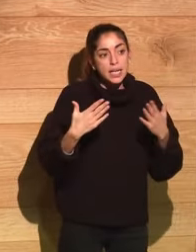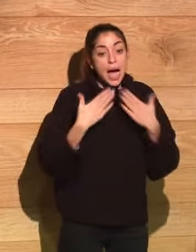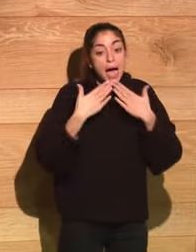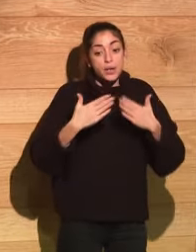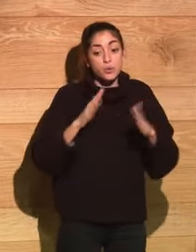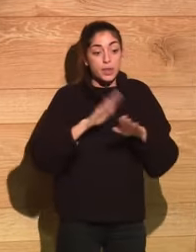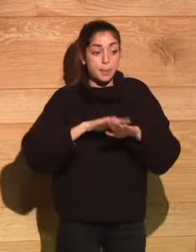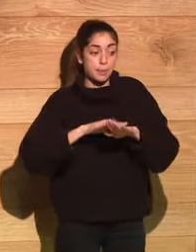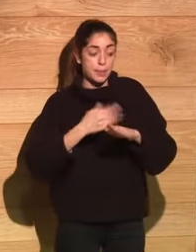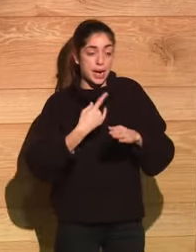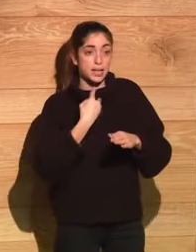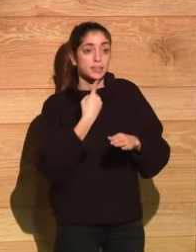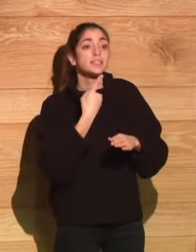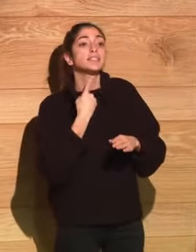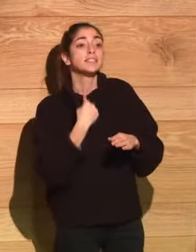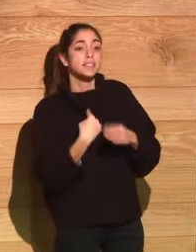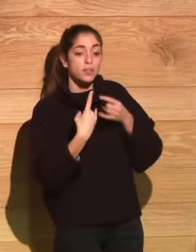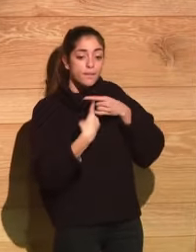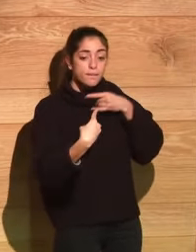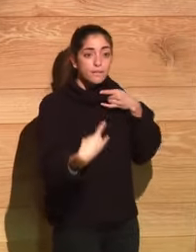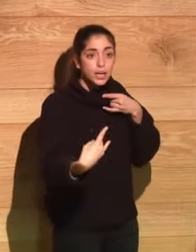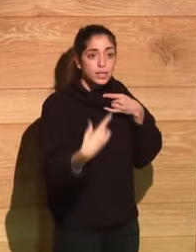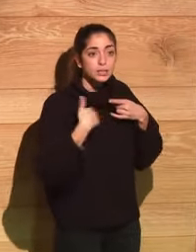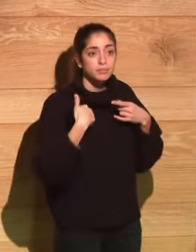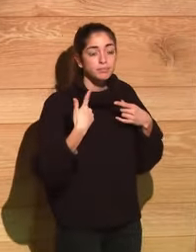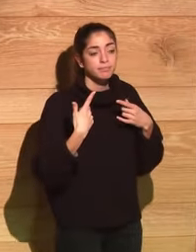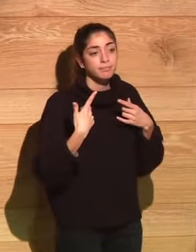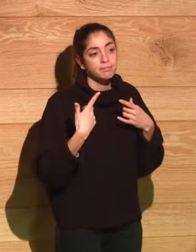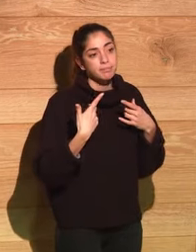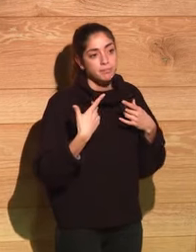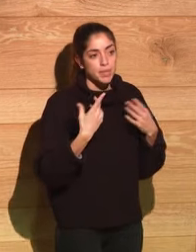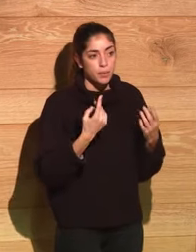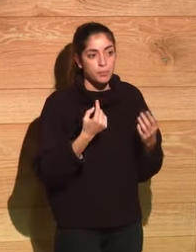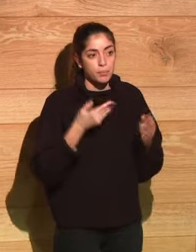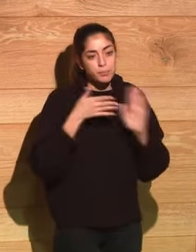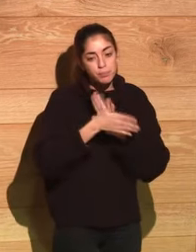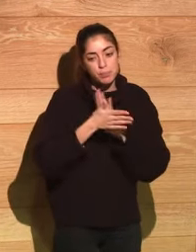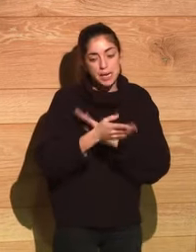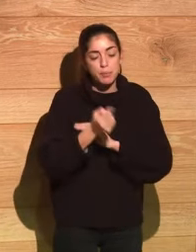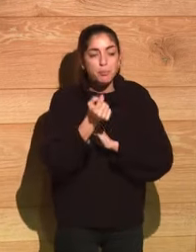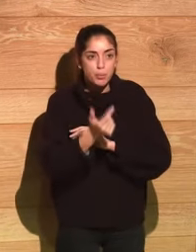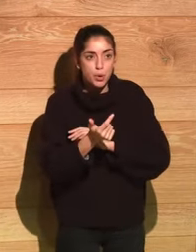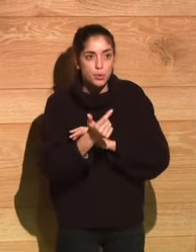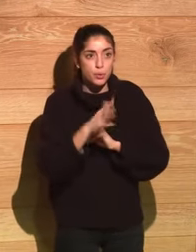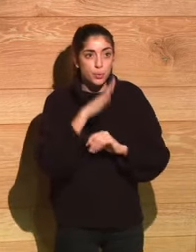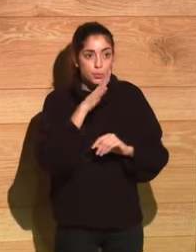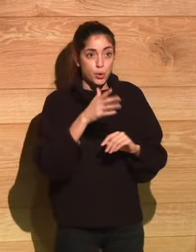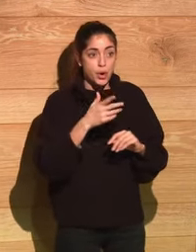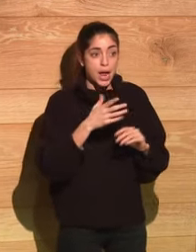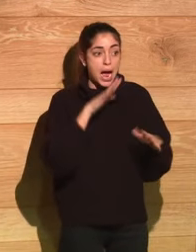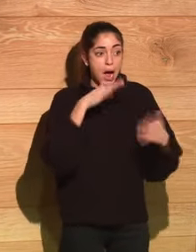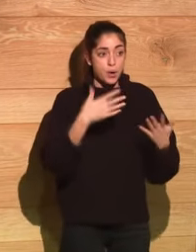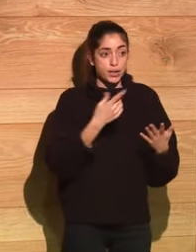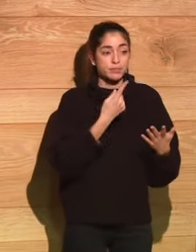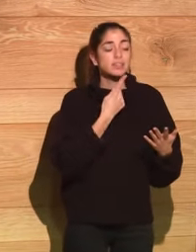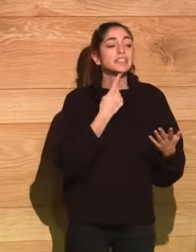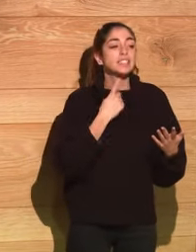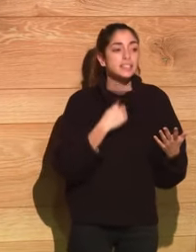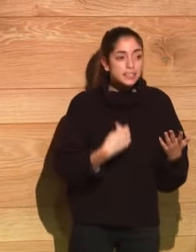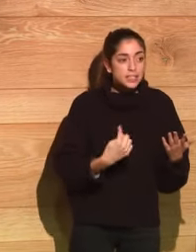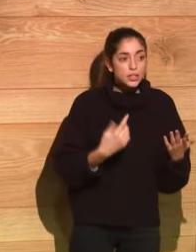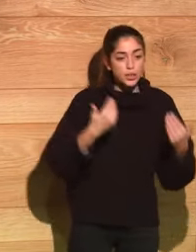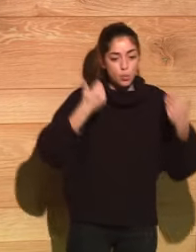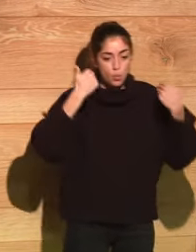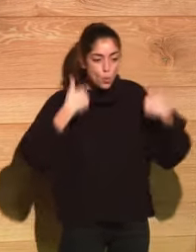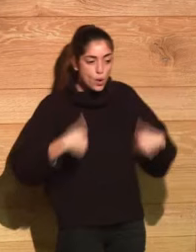deseo. Que es lo que yo menos claro acabo de ver, ¿no? ¿Dónde está nuestro deseo en este momento? Con todo lo que ha pasado con los cuerpos, con todo lo que ha pasado con